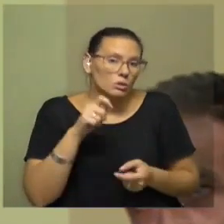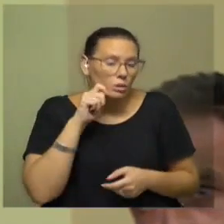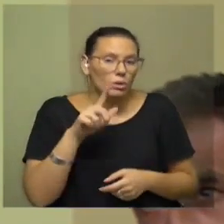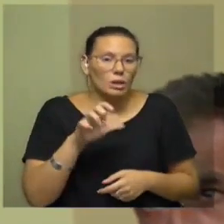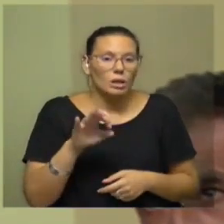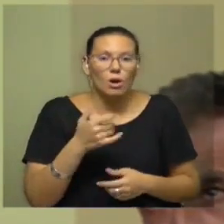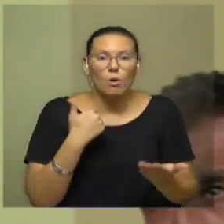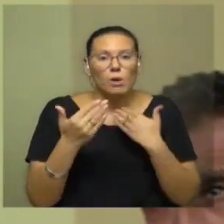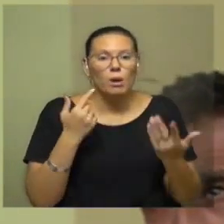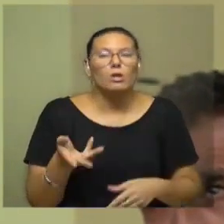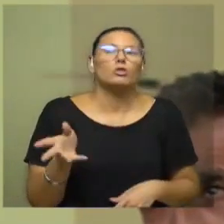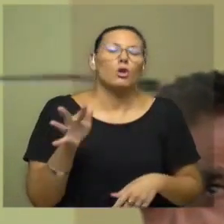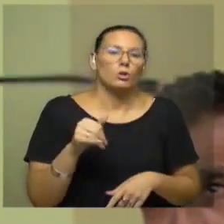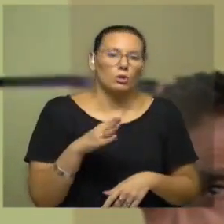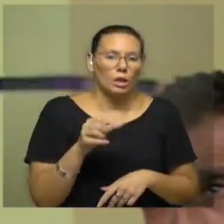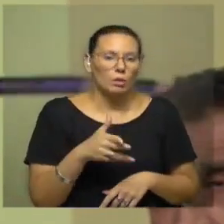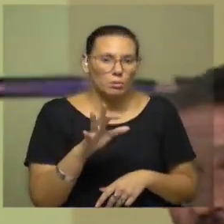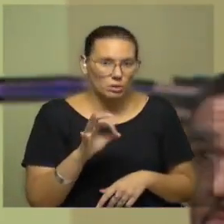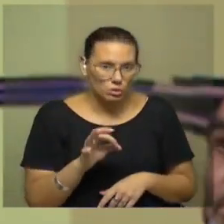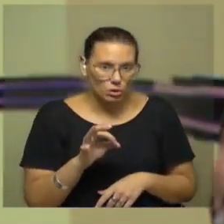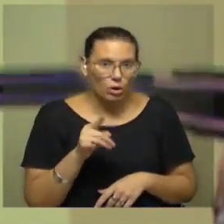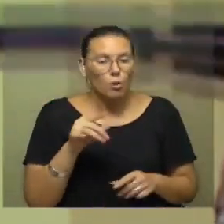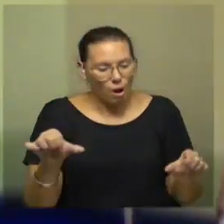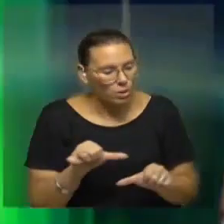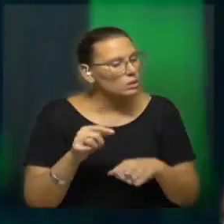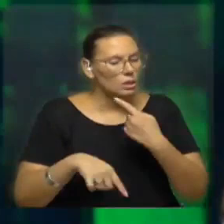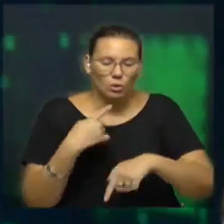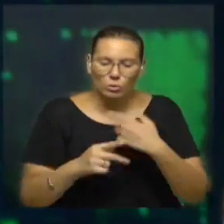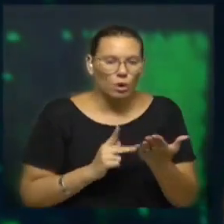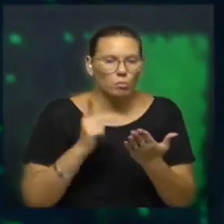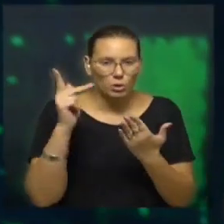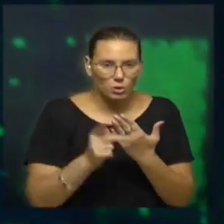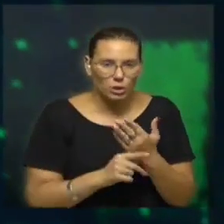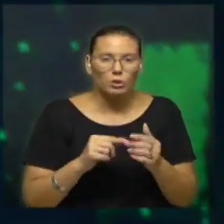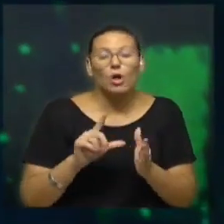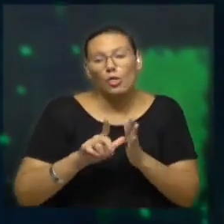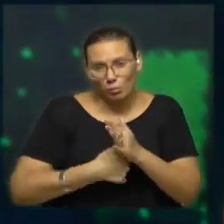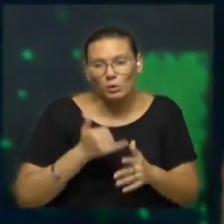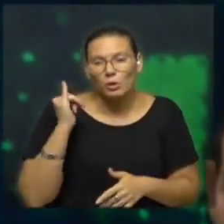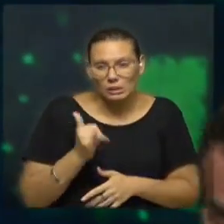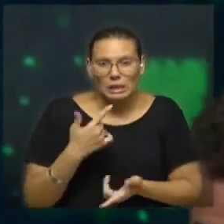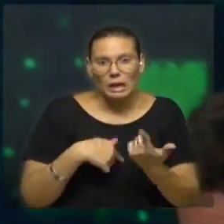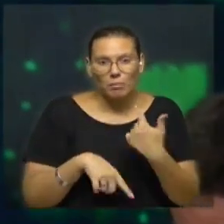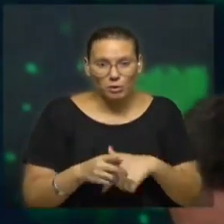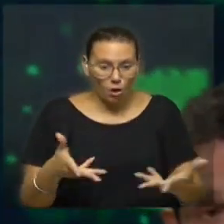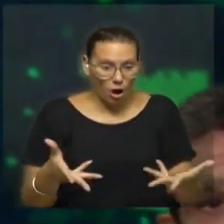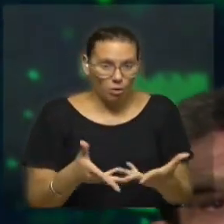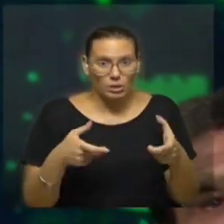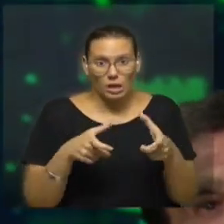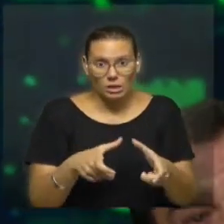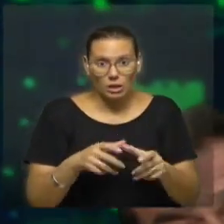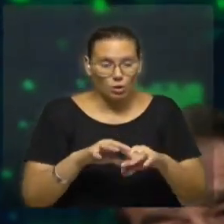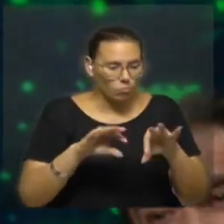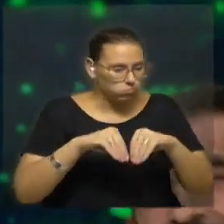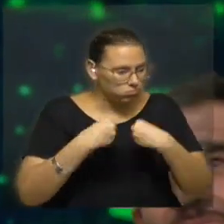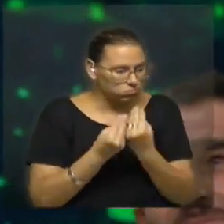todos los días me hablaba de Pecho de Fierro, dice, por él lo vamos a seguir el proyecto. Se demoró un poquito más, pero... Ahora están los discos y se completó